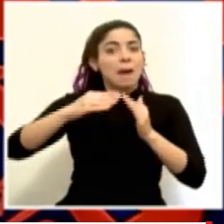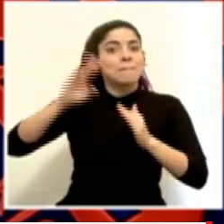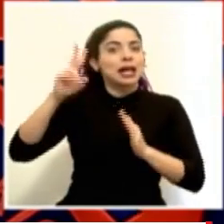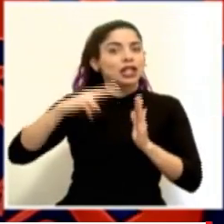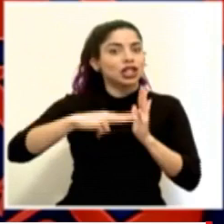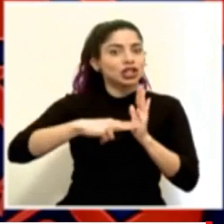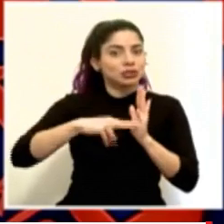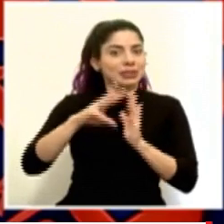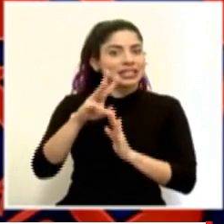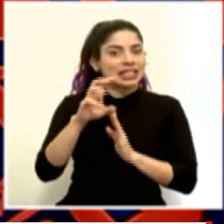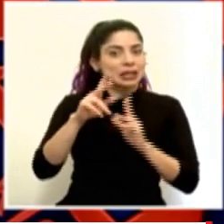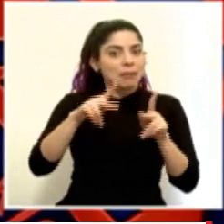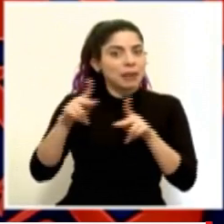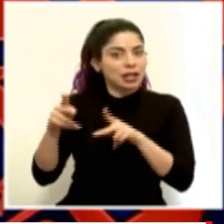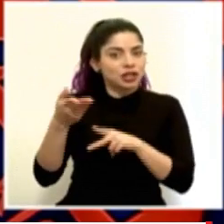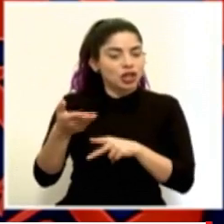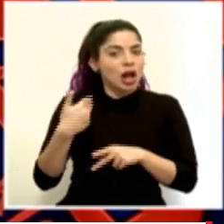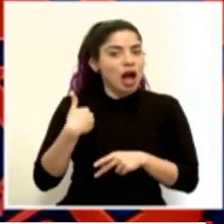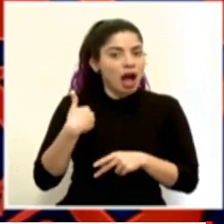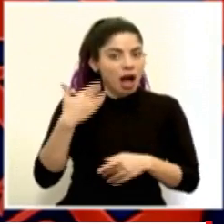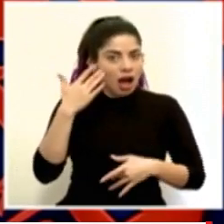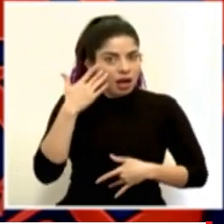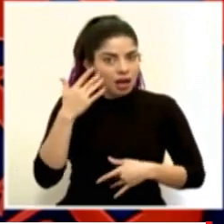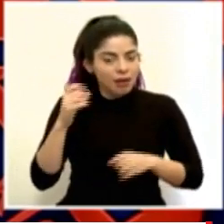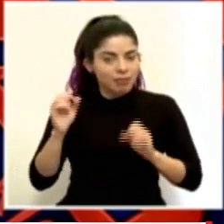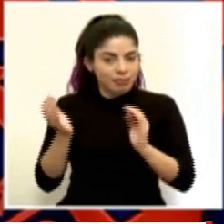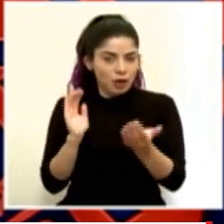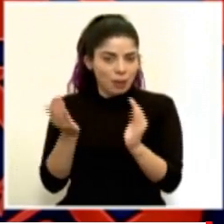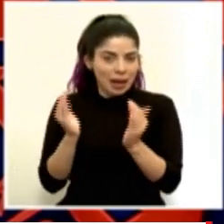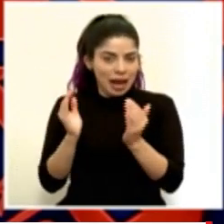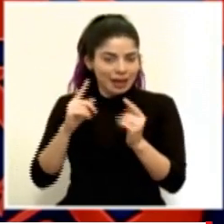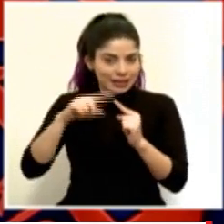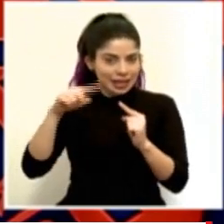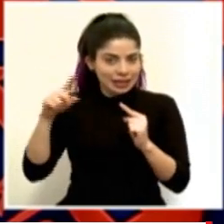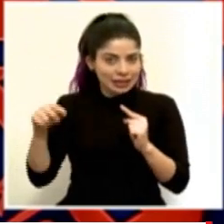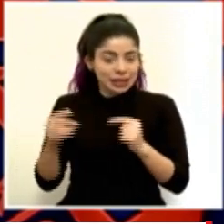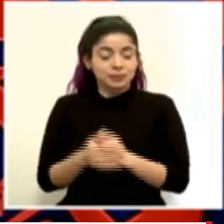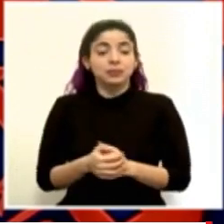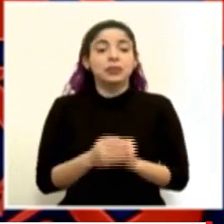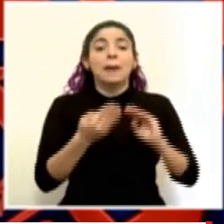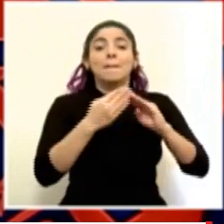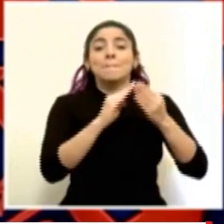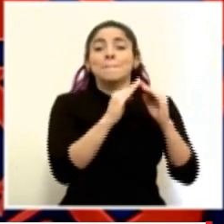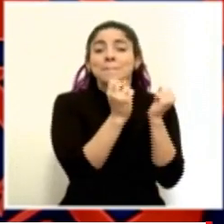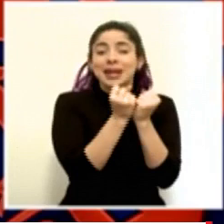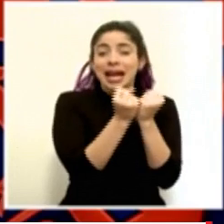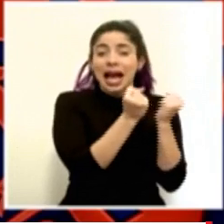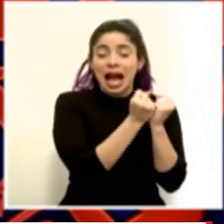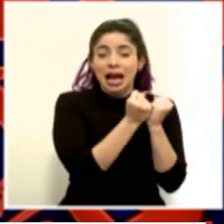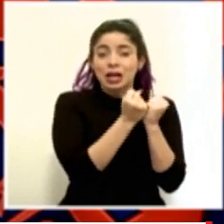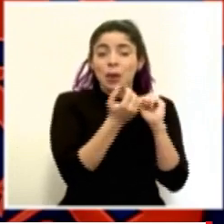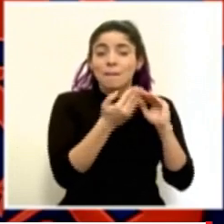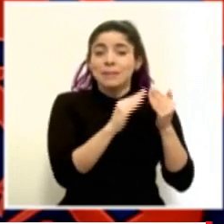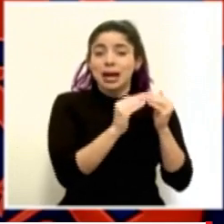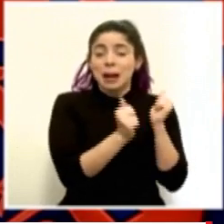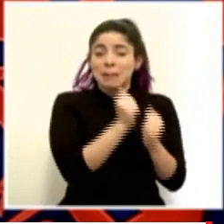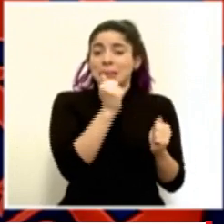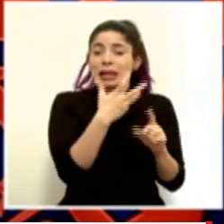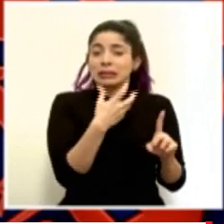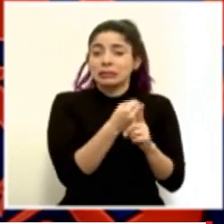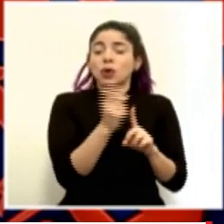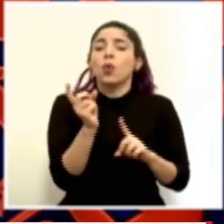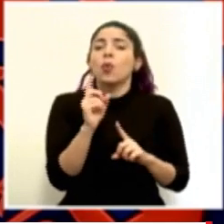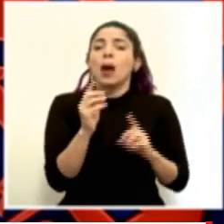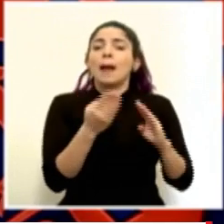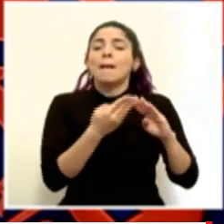de 2.600 personas. Los precarios más afectados, o los barrios más afectados, fueron